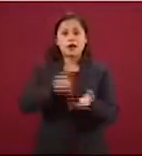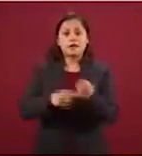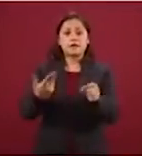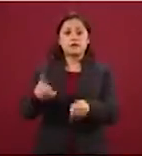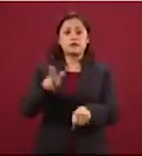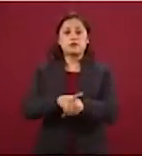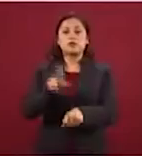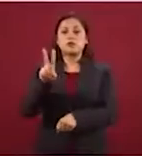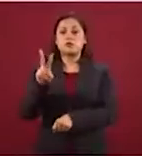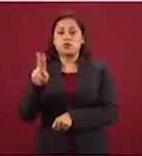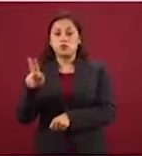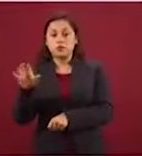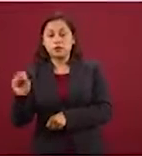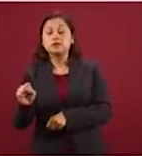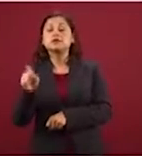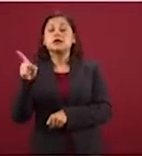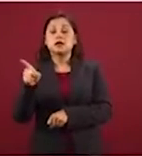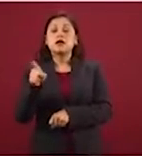Ures.